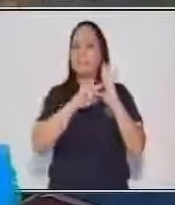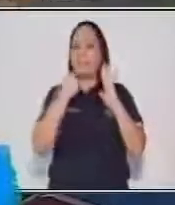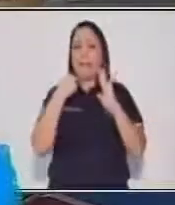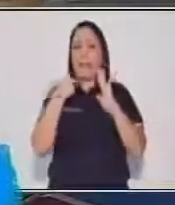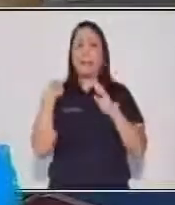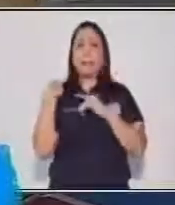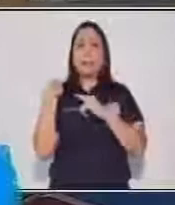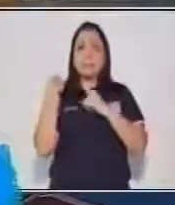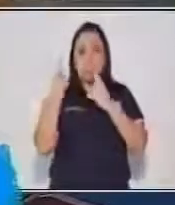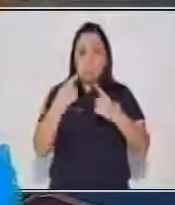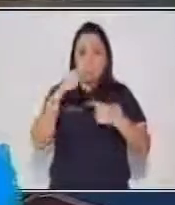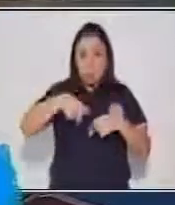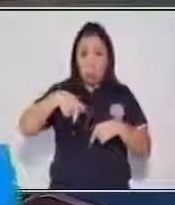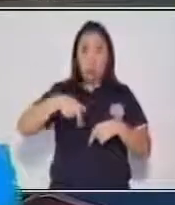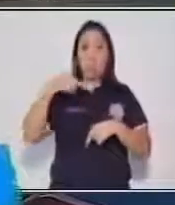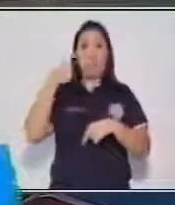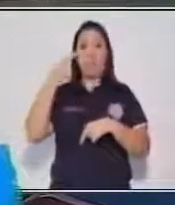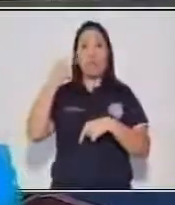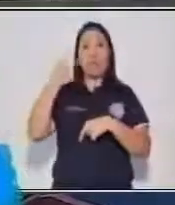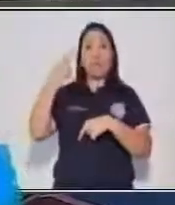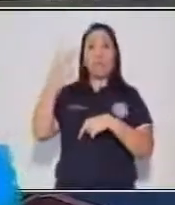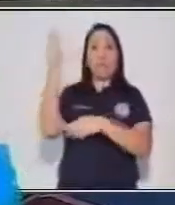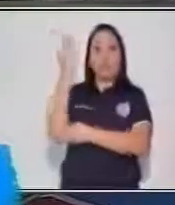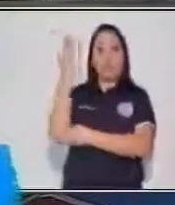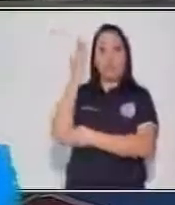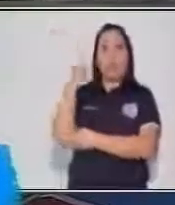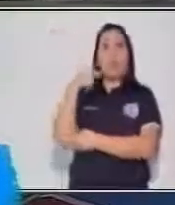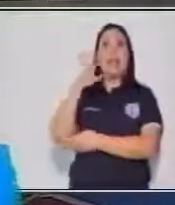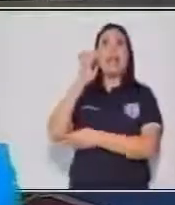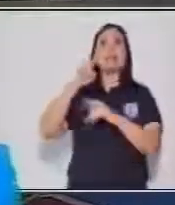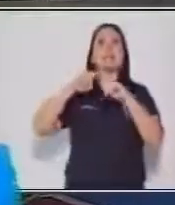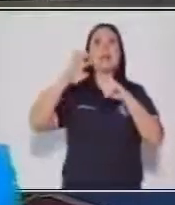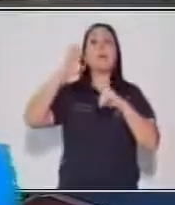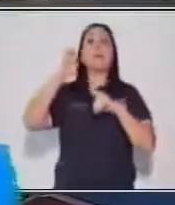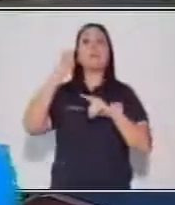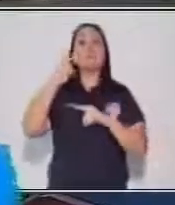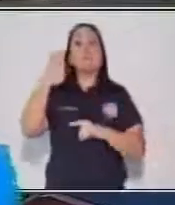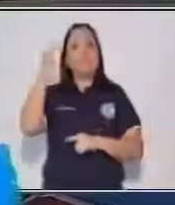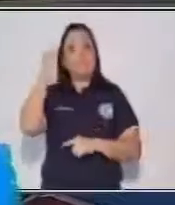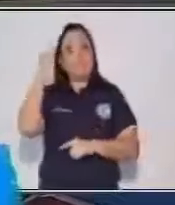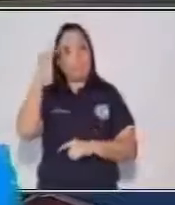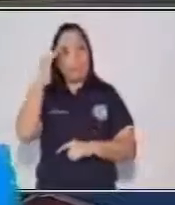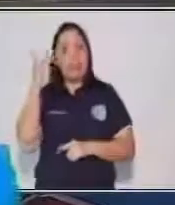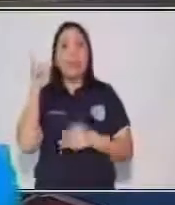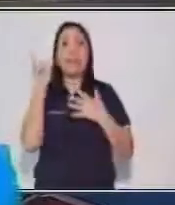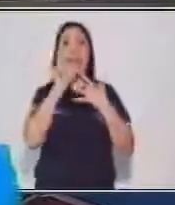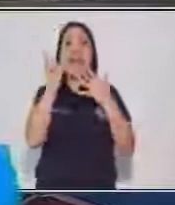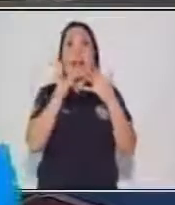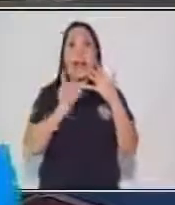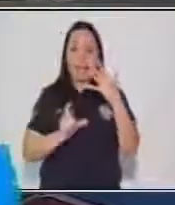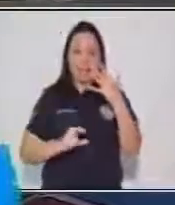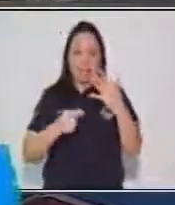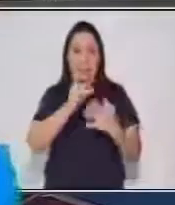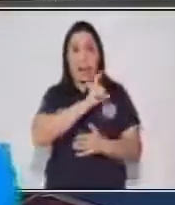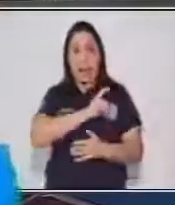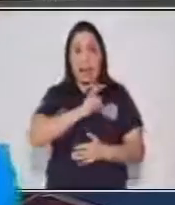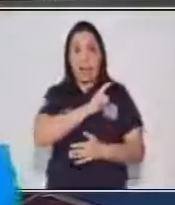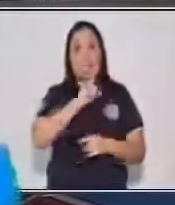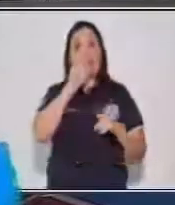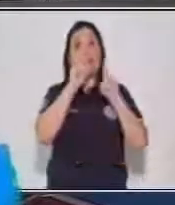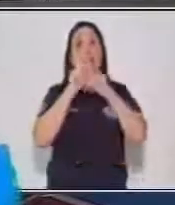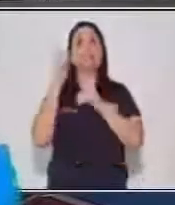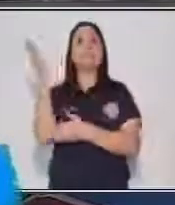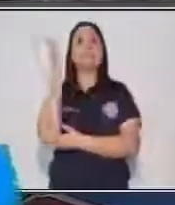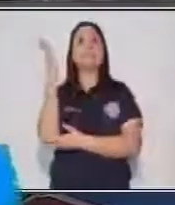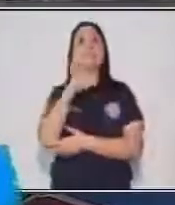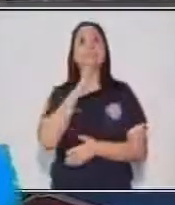las sesiones hemos hablado sobre textos expositivos, hemos dicho sus características y pues en el caso de la exposición oral